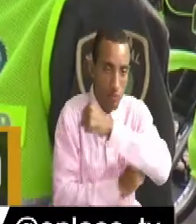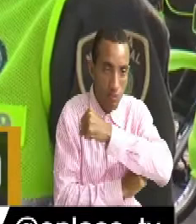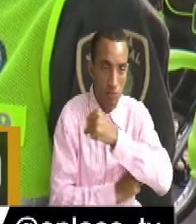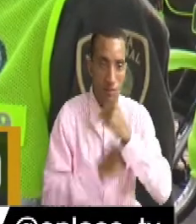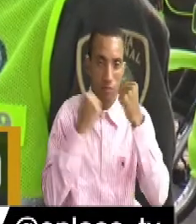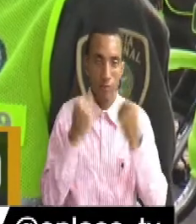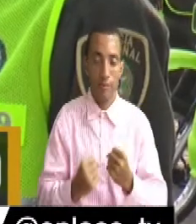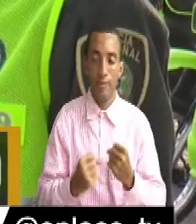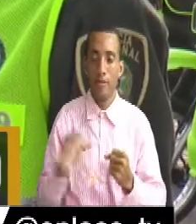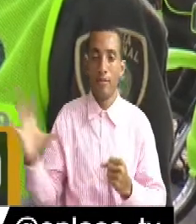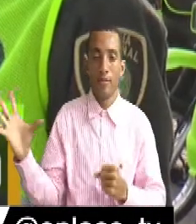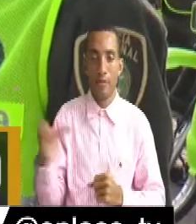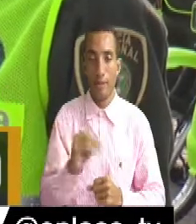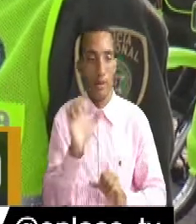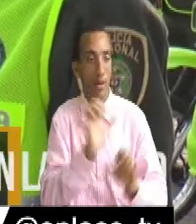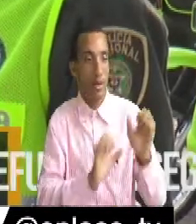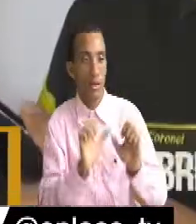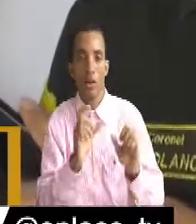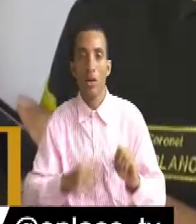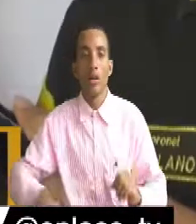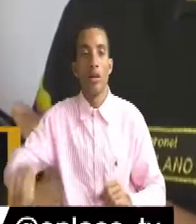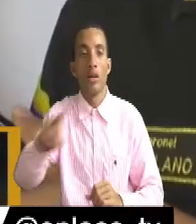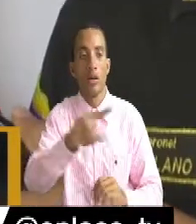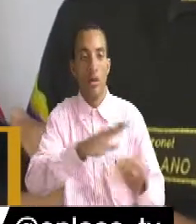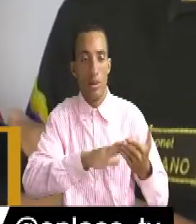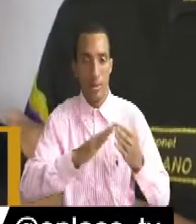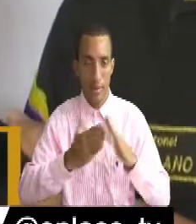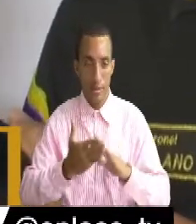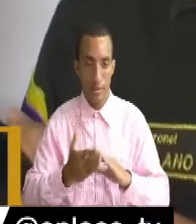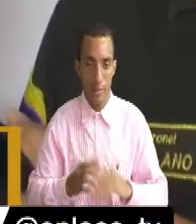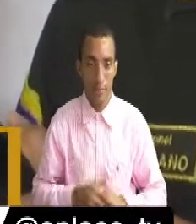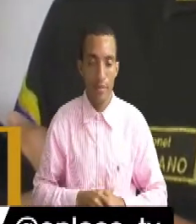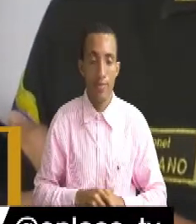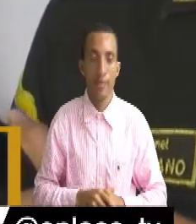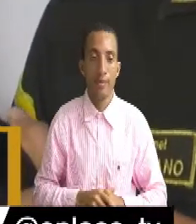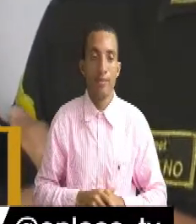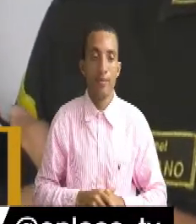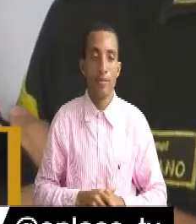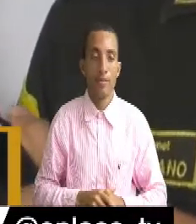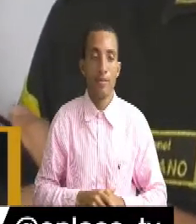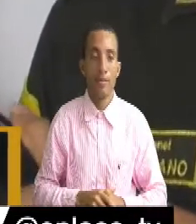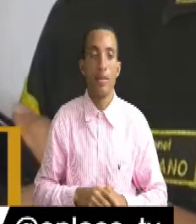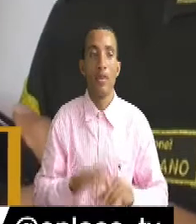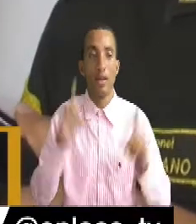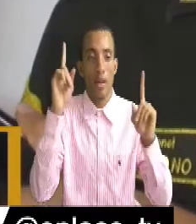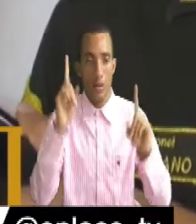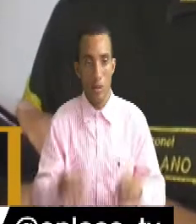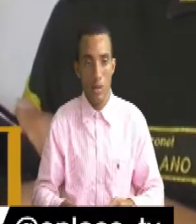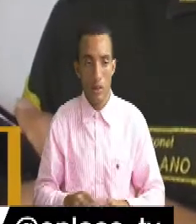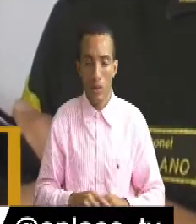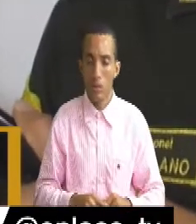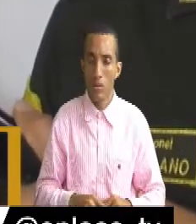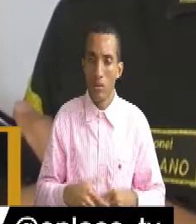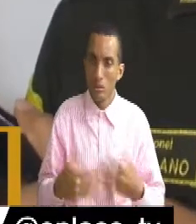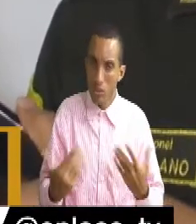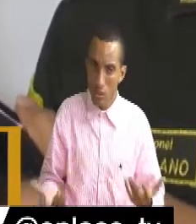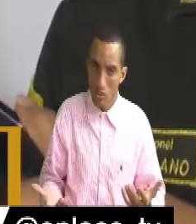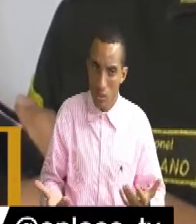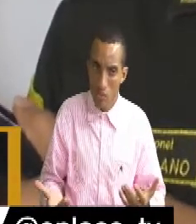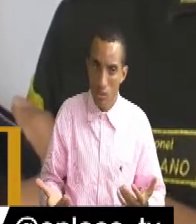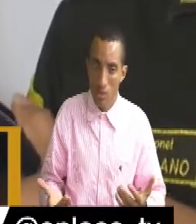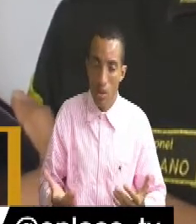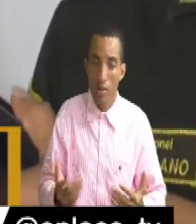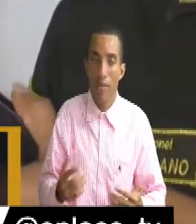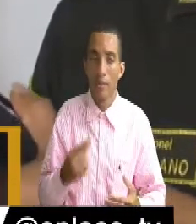ahí garantizar seguridad a la población. Los consejos de seguridad son parte de estos resultados, no es lo único, porque como